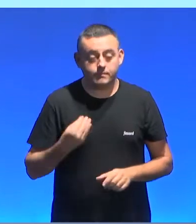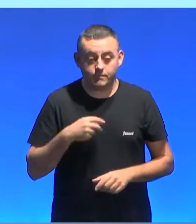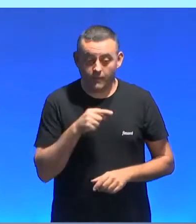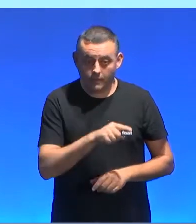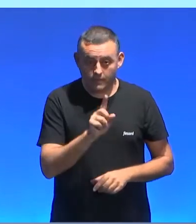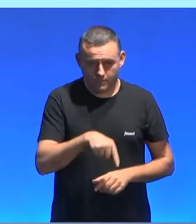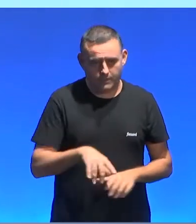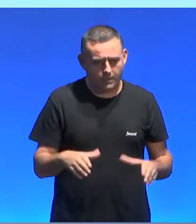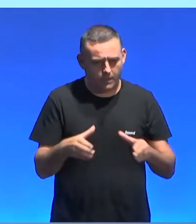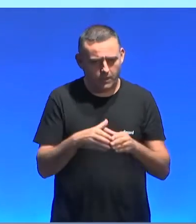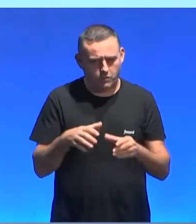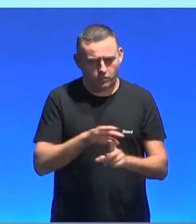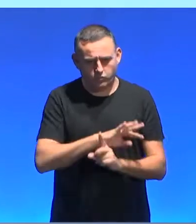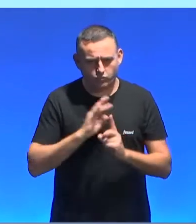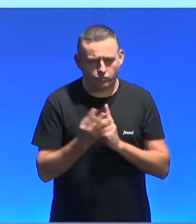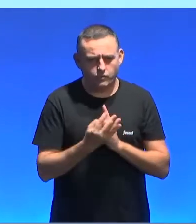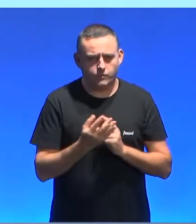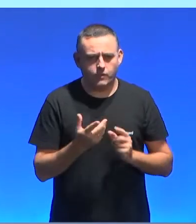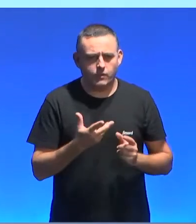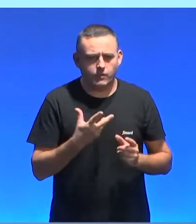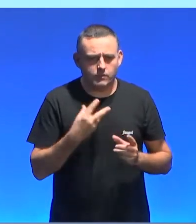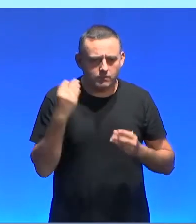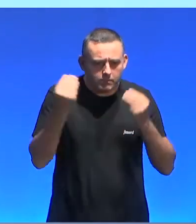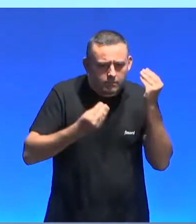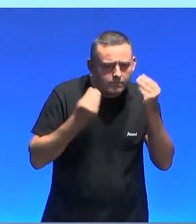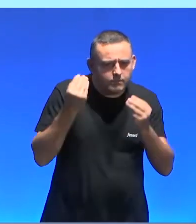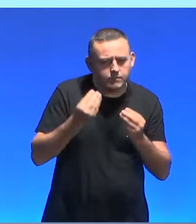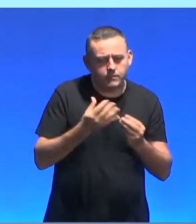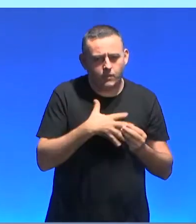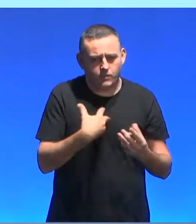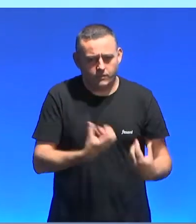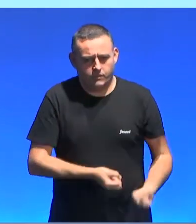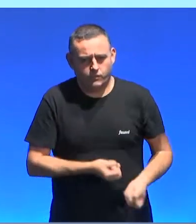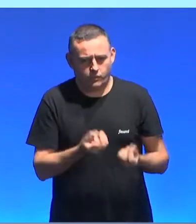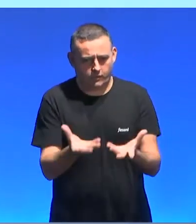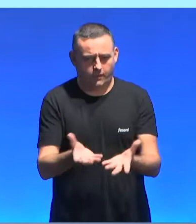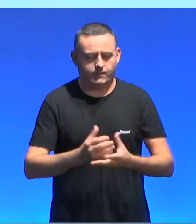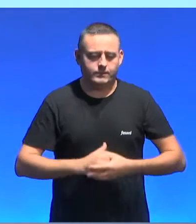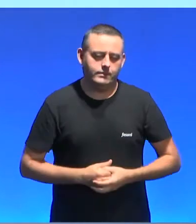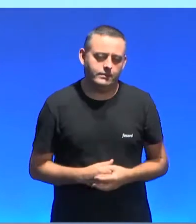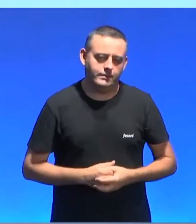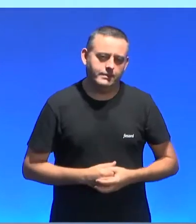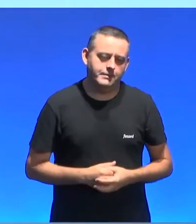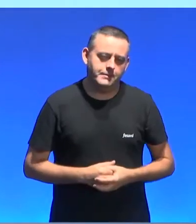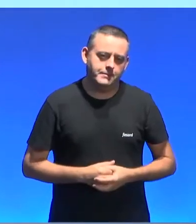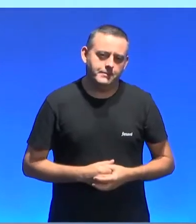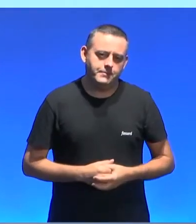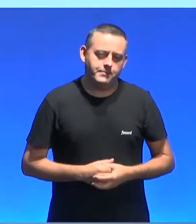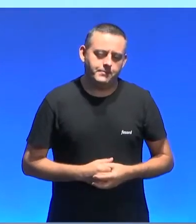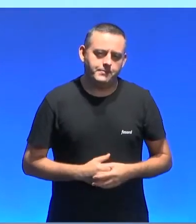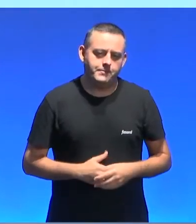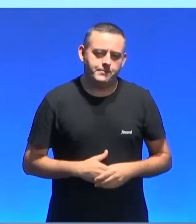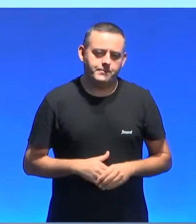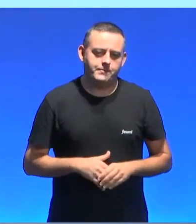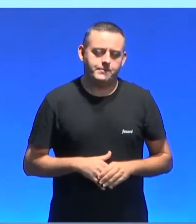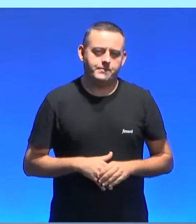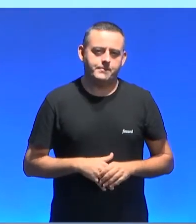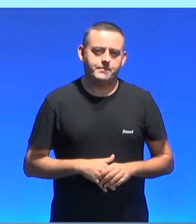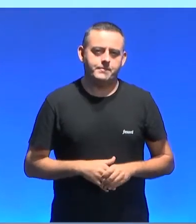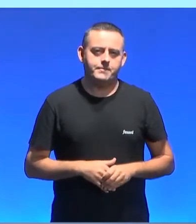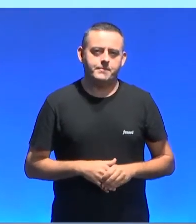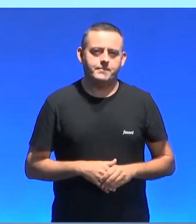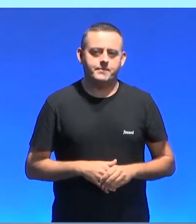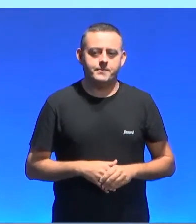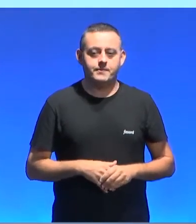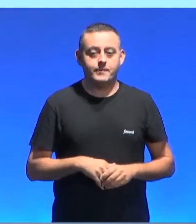equipo, qué nos quiere contar, qué nos quiere decir, y nosotros lo que le vamos a mostrar